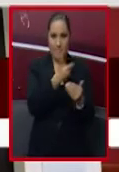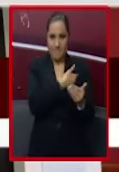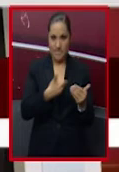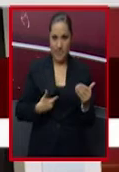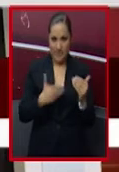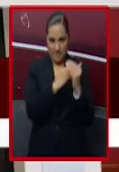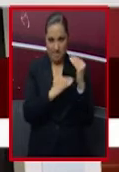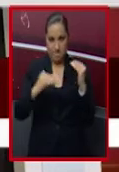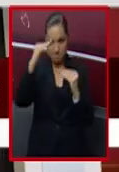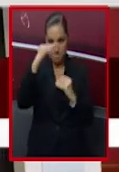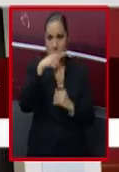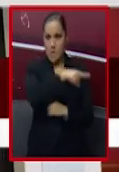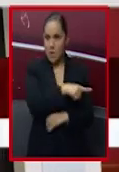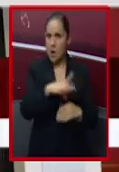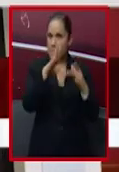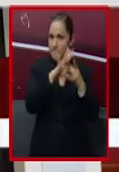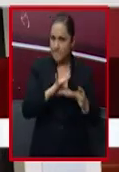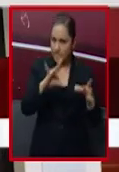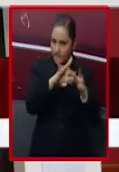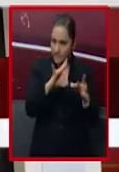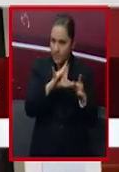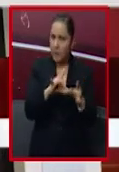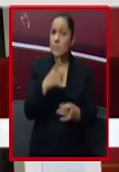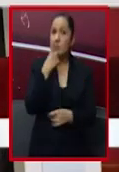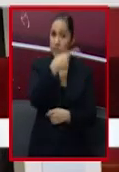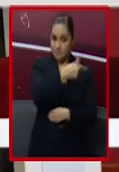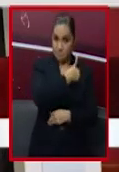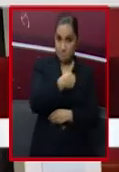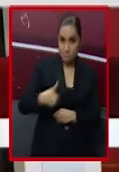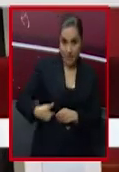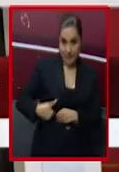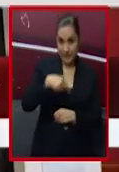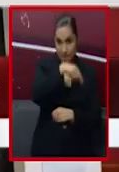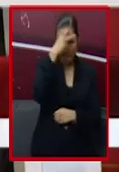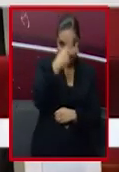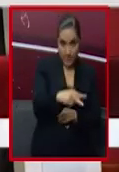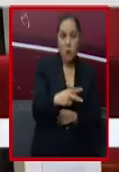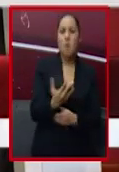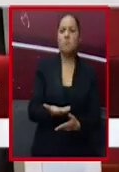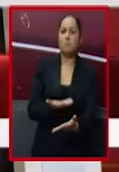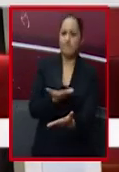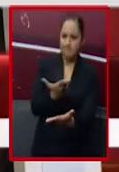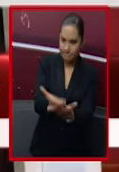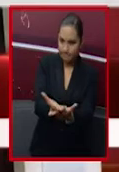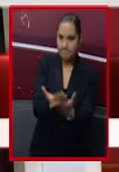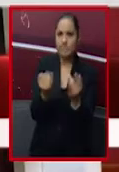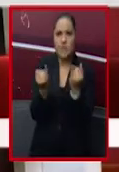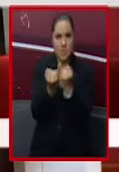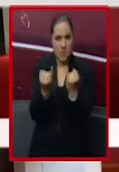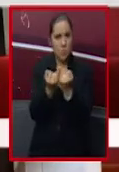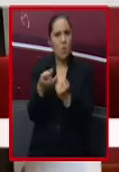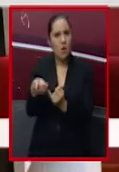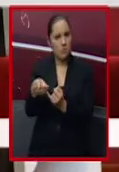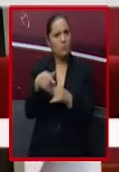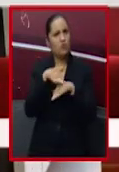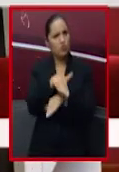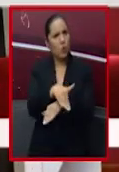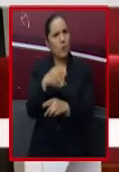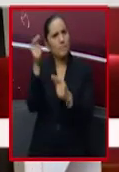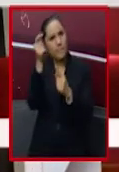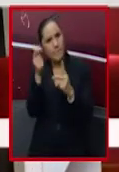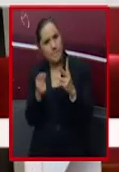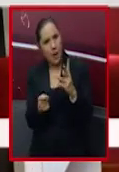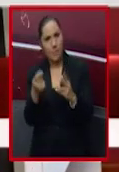Poder Ejecutivo informó que el presidente de la República interpuso también controversia constitucional en materia de